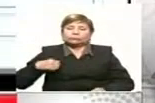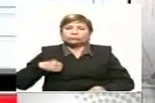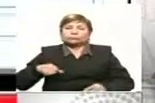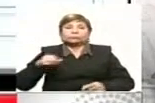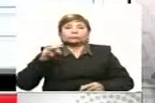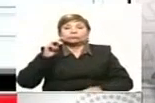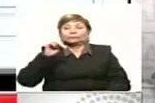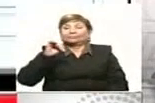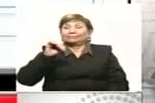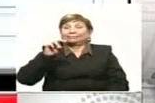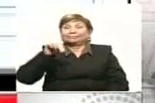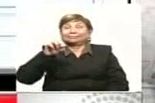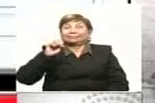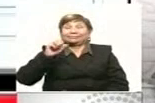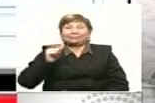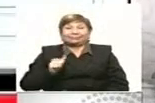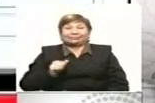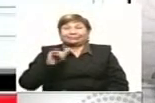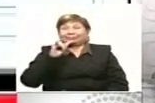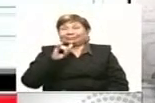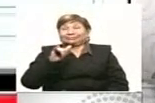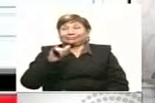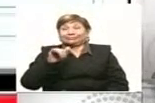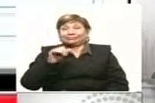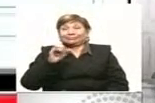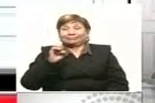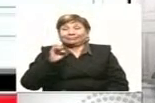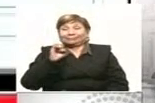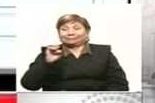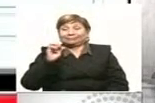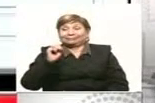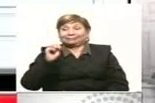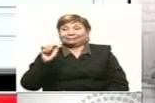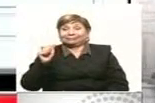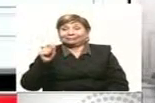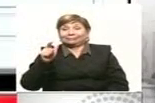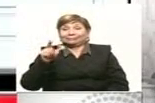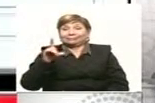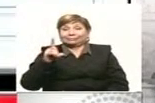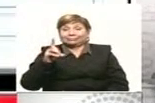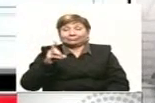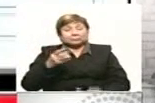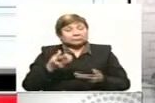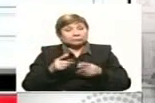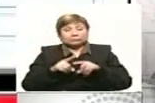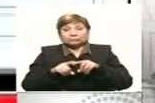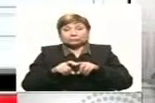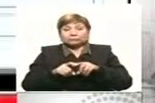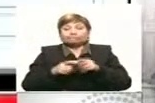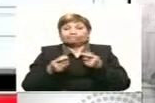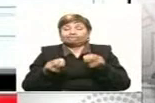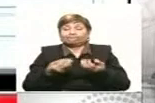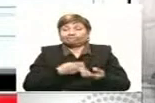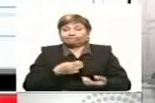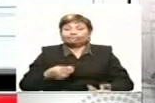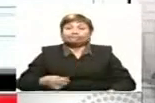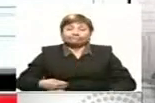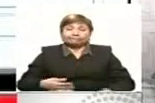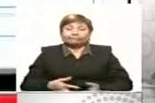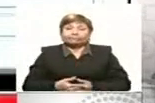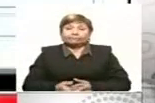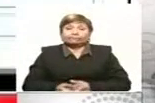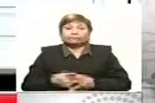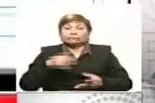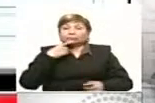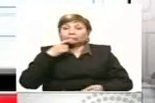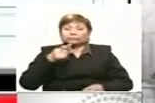salud y las otras instituciones que dependen del Poder Ejecutivo, ¿no? Después